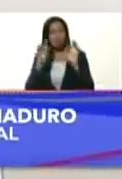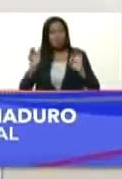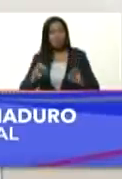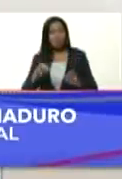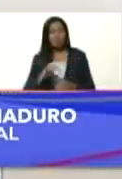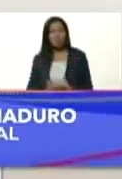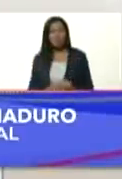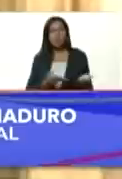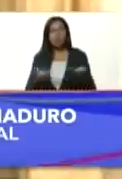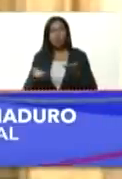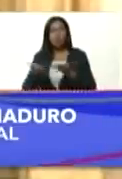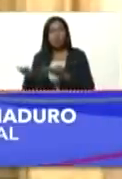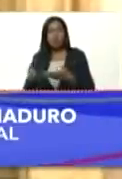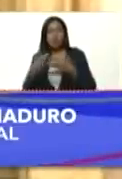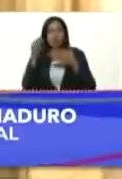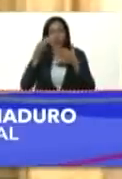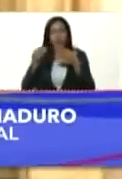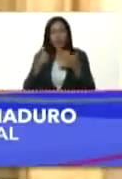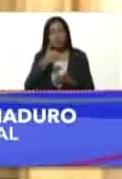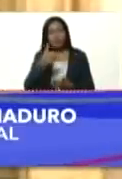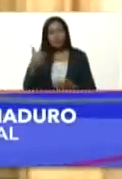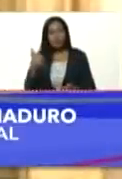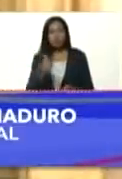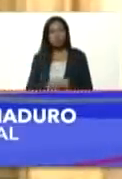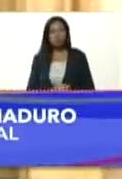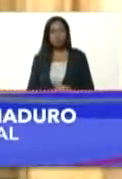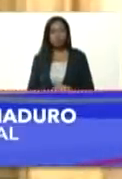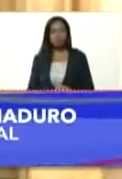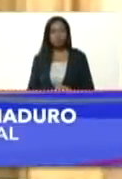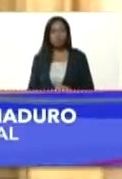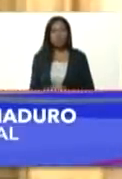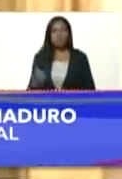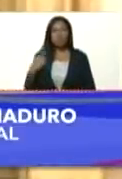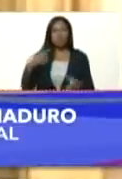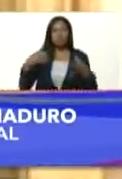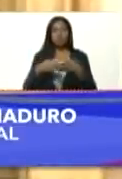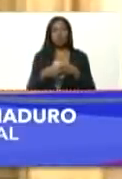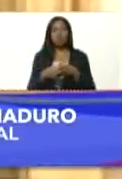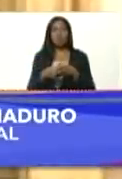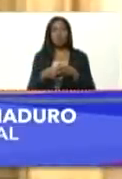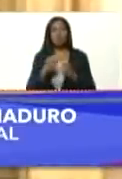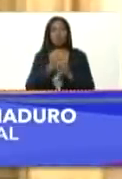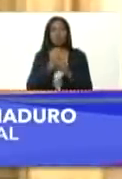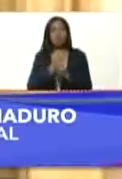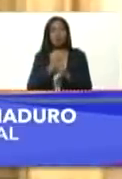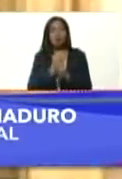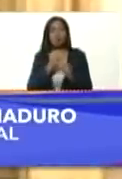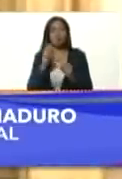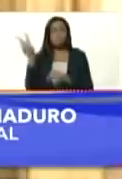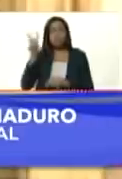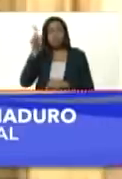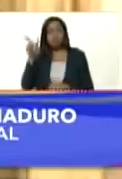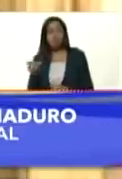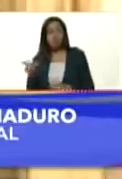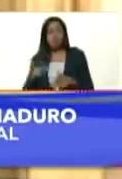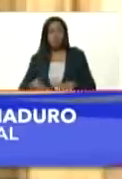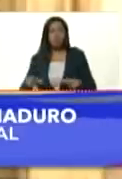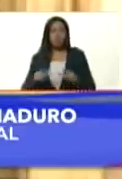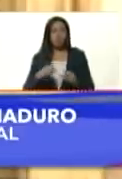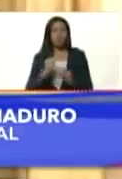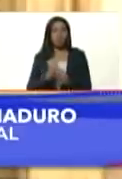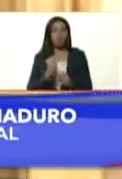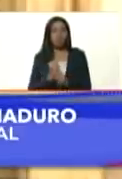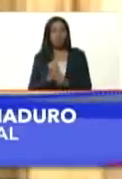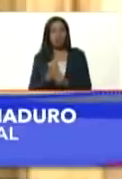para coordinar al detalle. Y cuente la clase obrera venezolana, los sectores